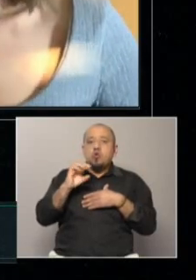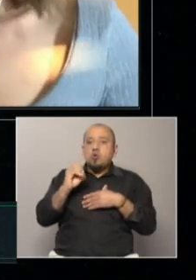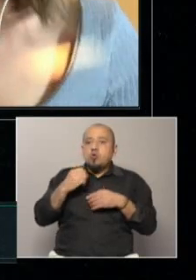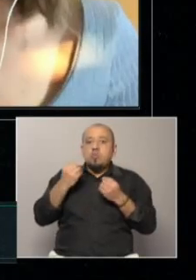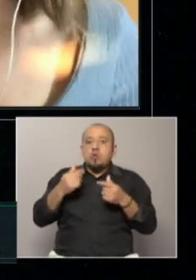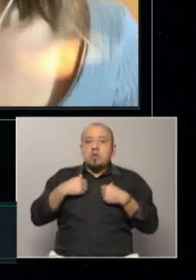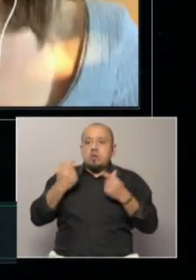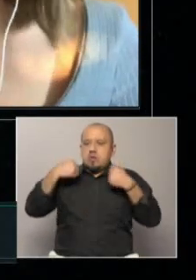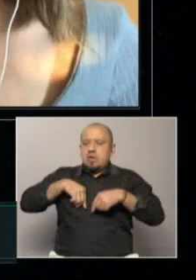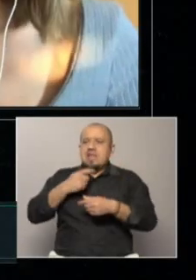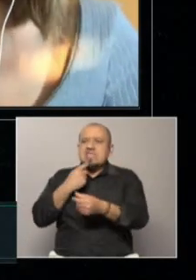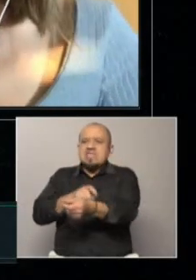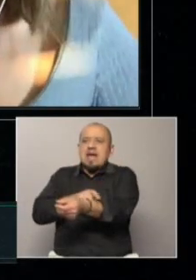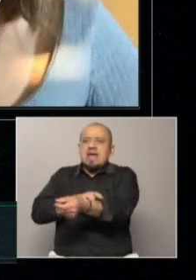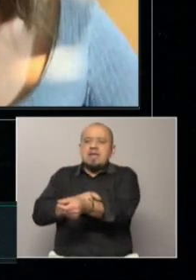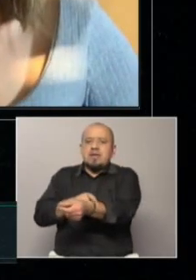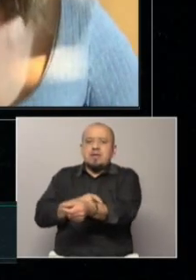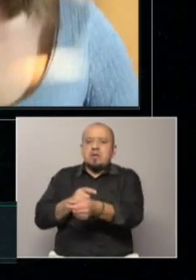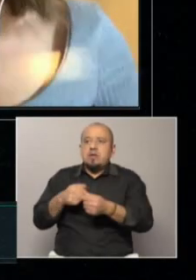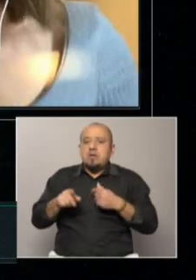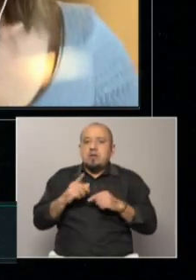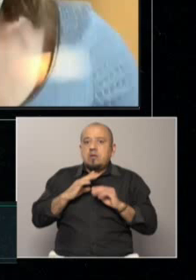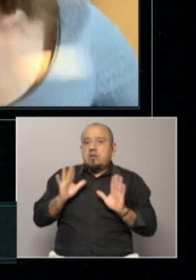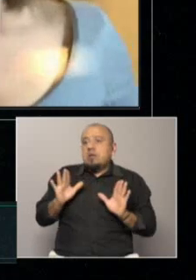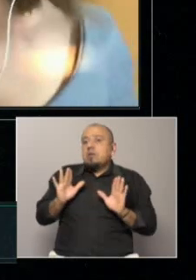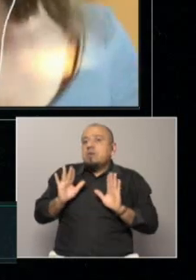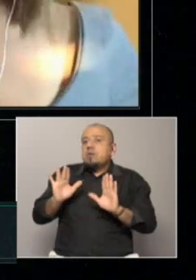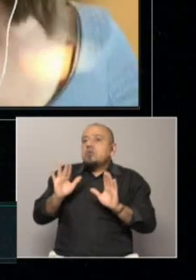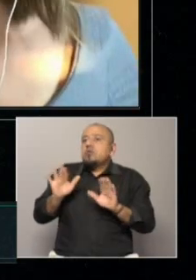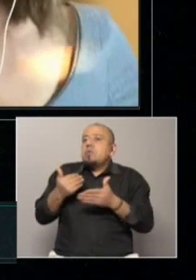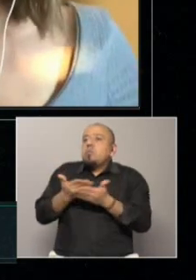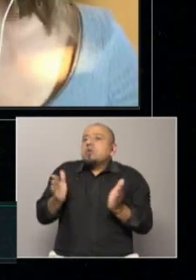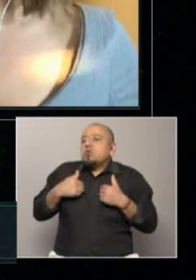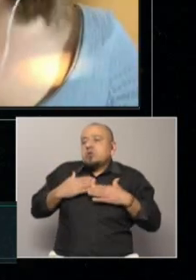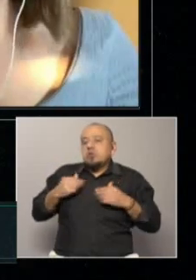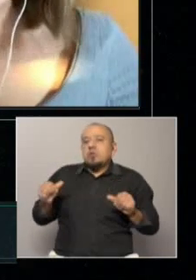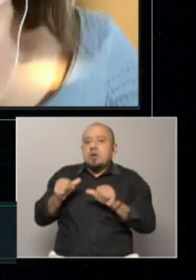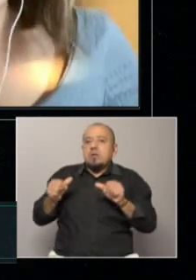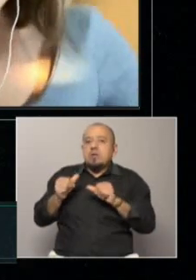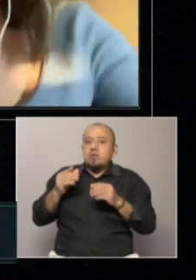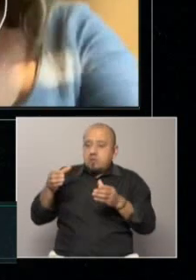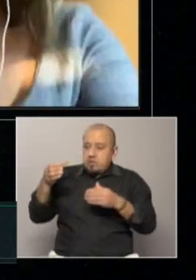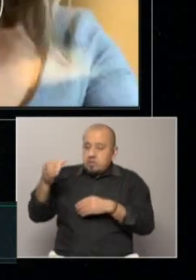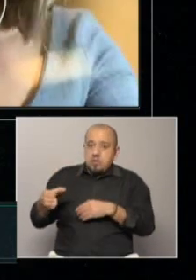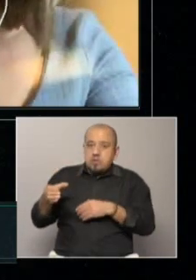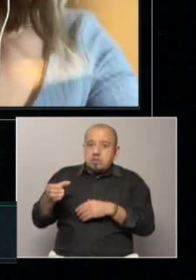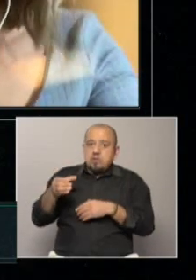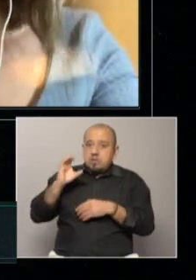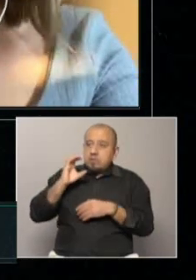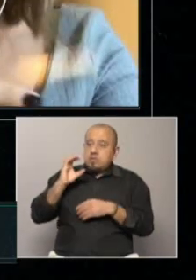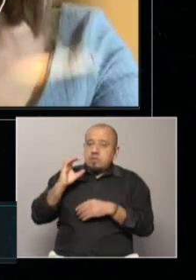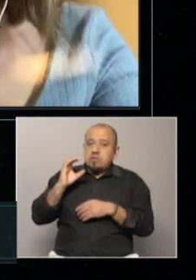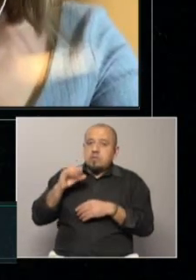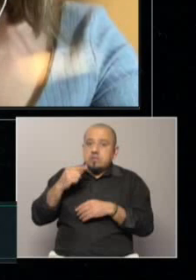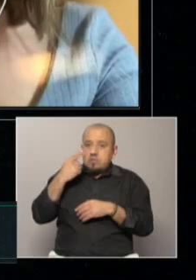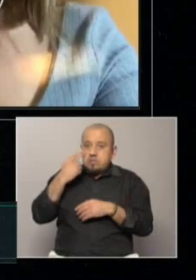porque me oxigena la sangre y no recomiendo, solo les muestro lo que hago. Ingirió, agarró la botella, se imagina que ustedes habrán visto